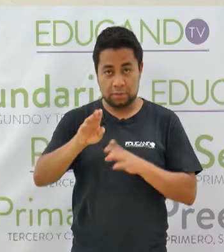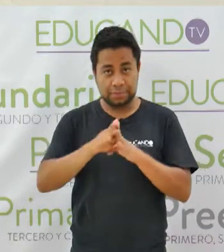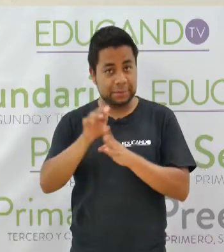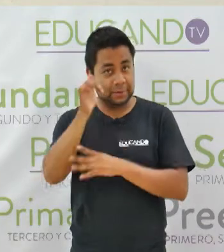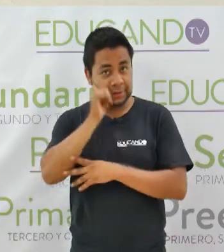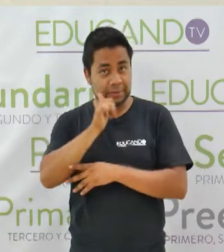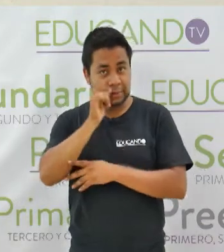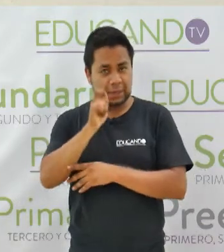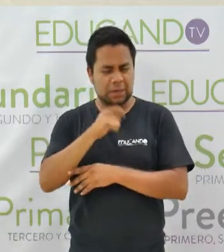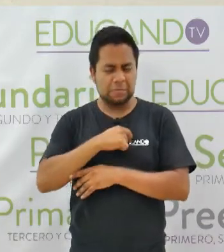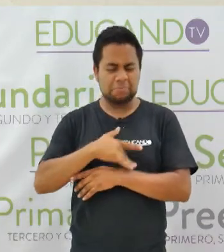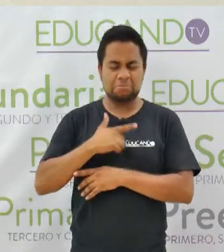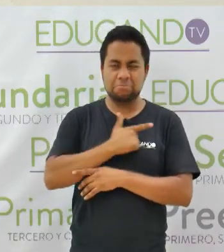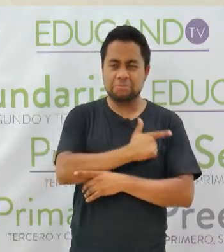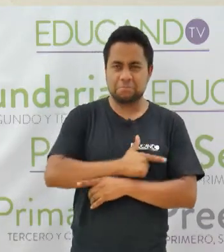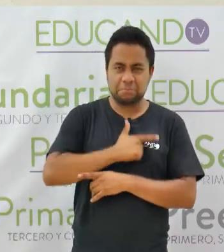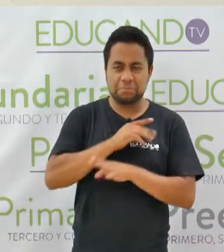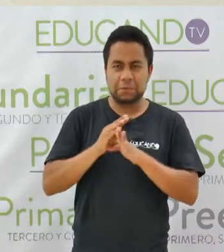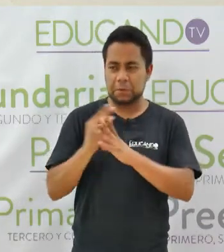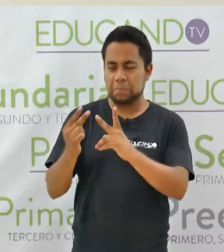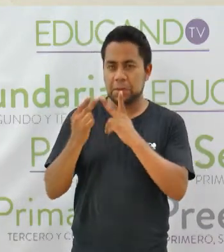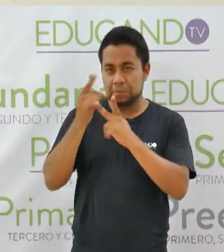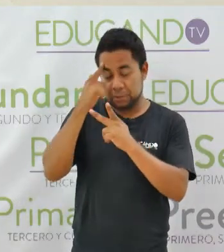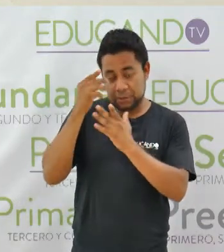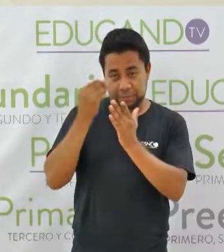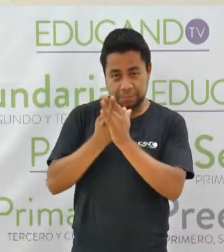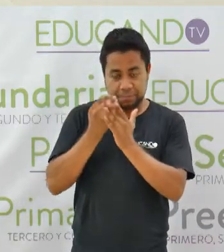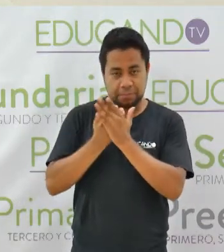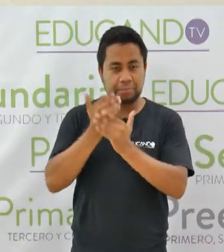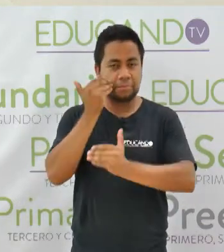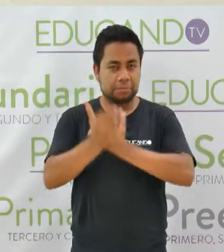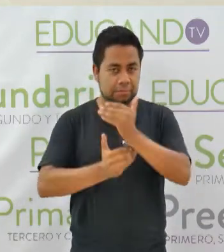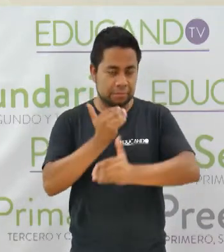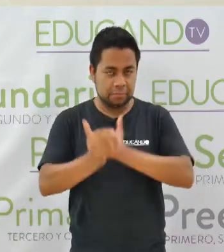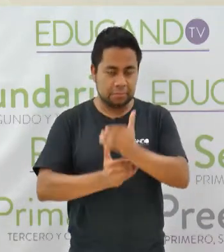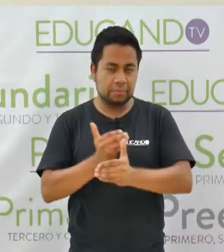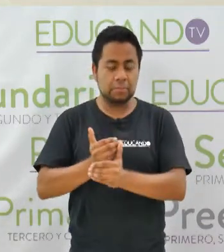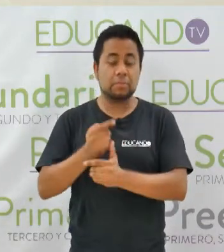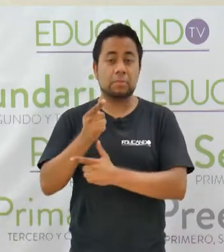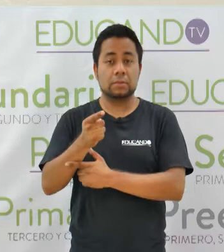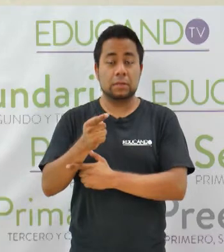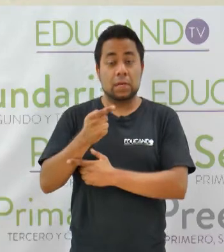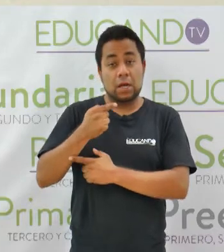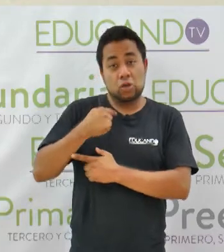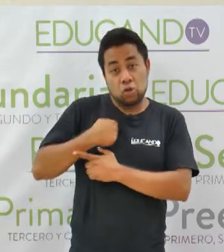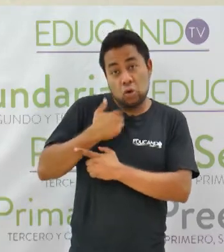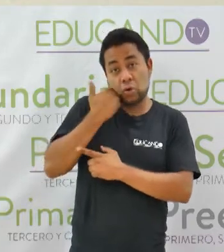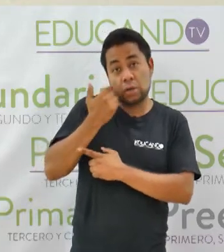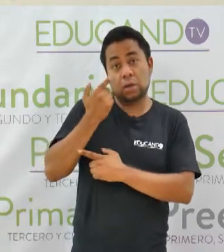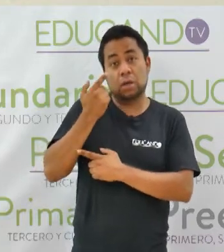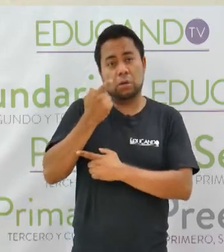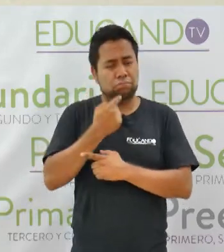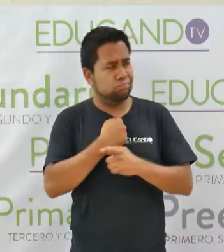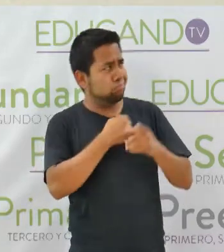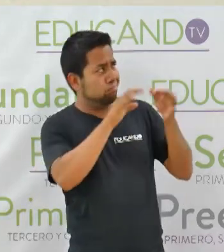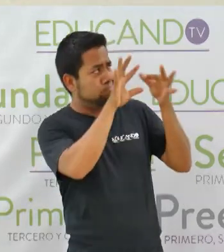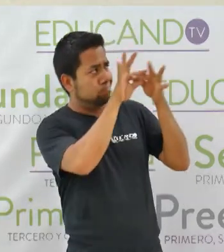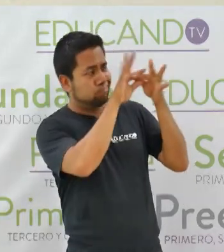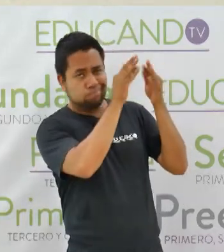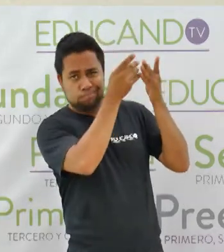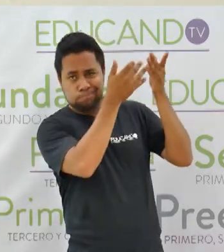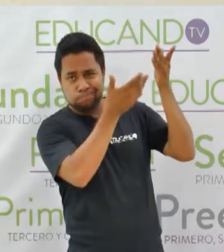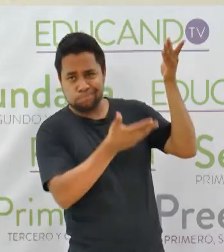Mendoza y como siempre es un gusto enorme el que nos sigas acompañando a lo largo de todos estos minutos. Te invito para que con tus materiales escolares